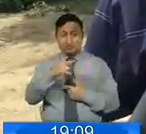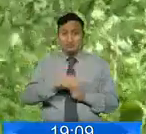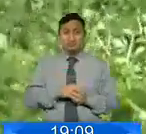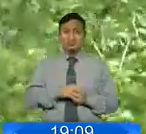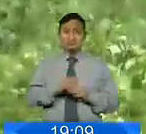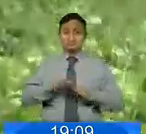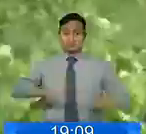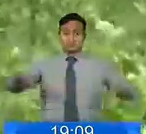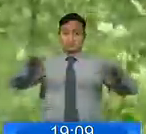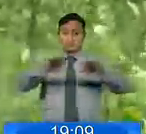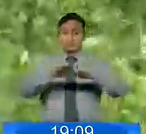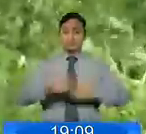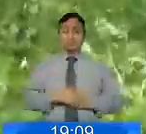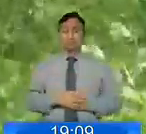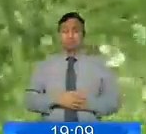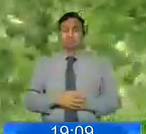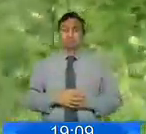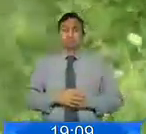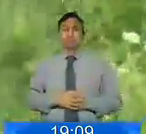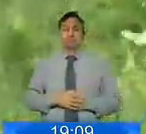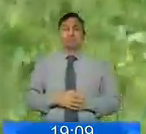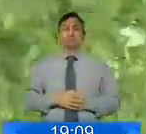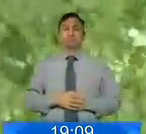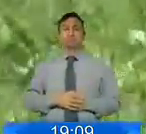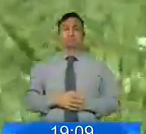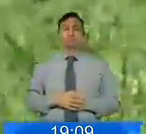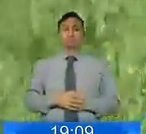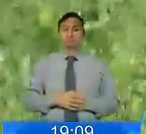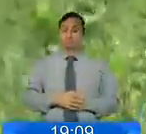con cámaras de Eduardo García desde la provincia de manabí informó Wendy Delgado